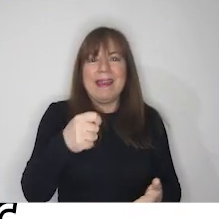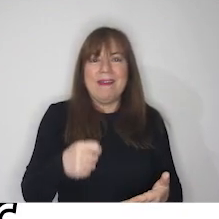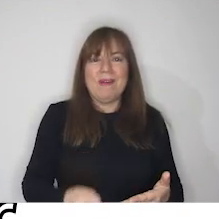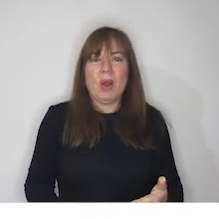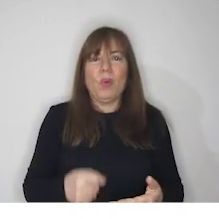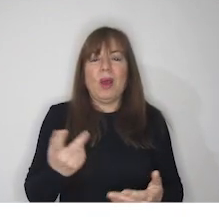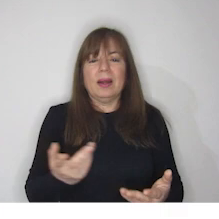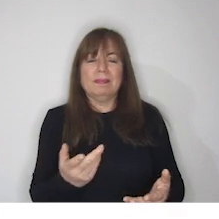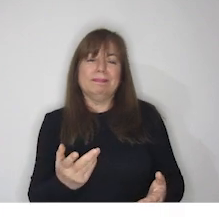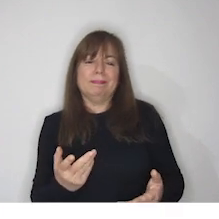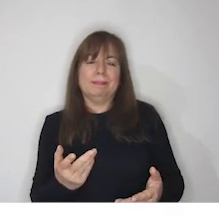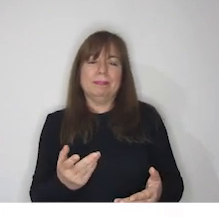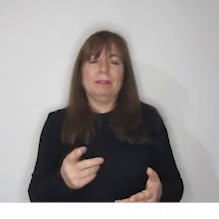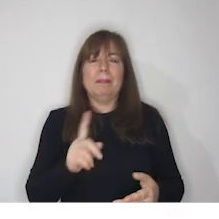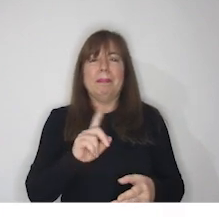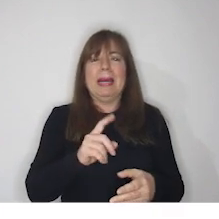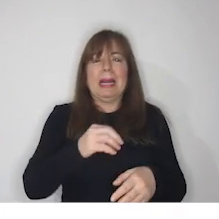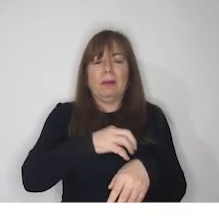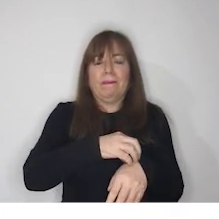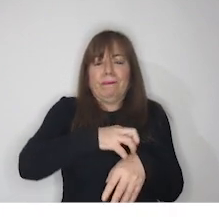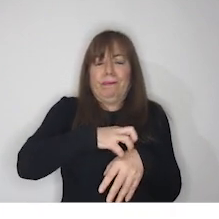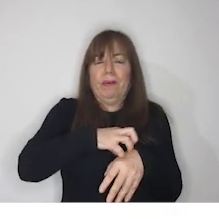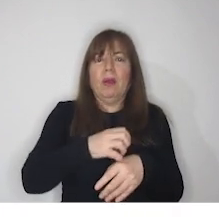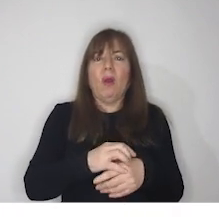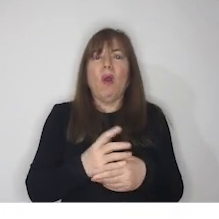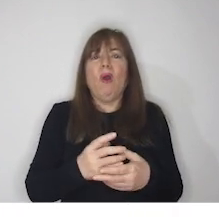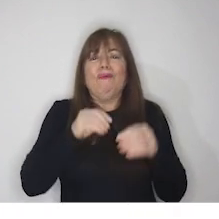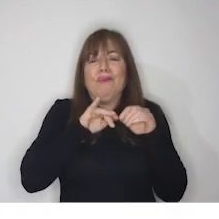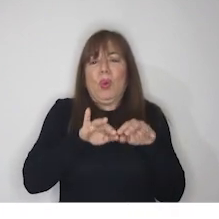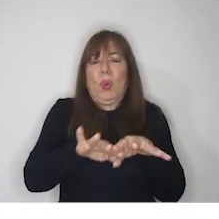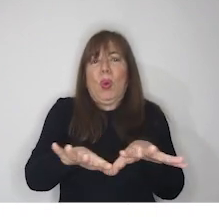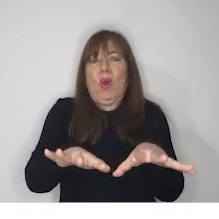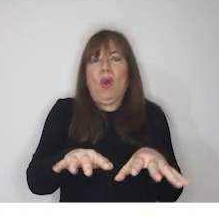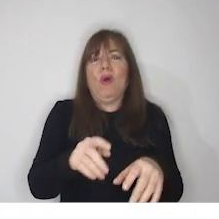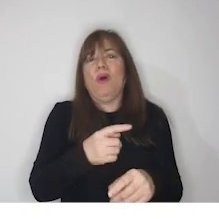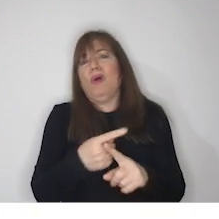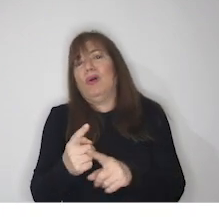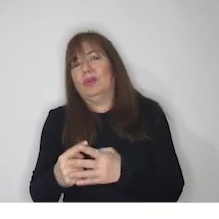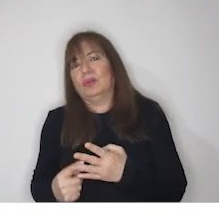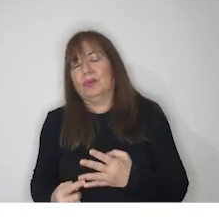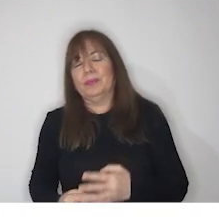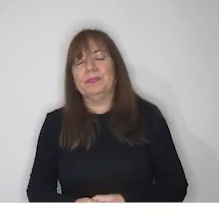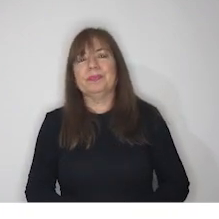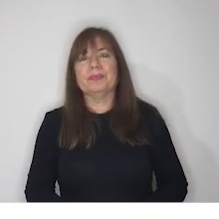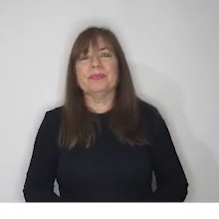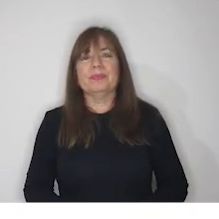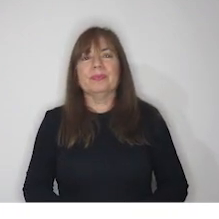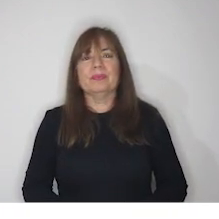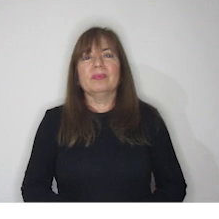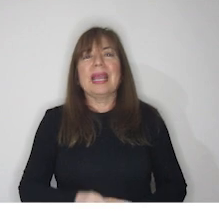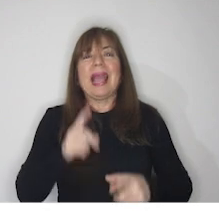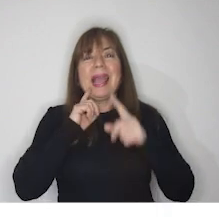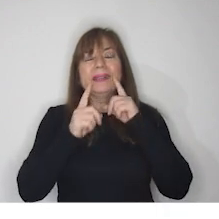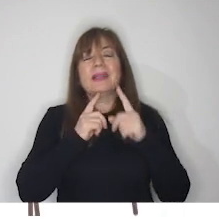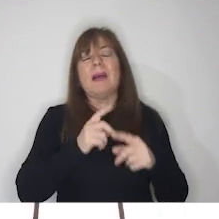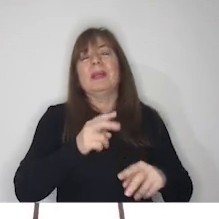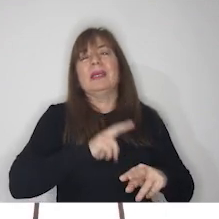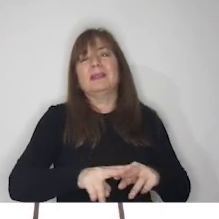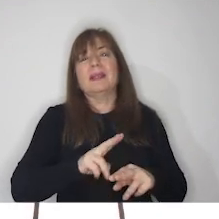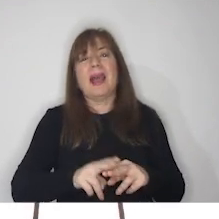en examinar tus genitales externos y evaluarlos, para descartar patologías como verrugas, flujos, entre